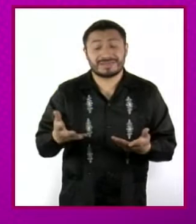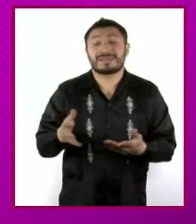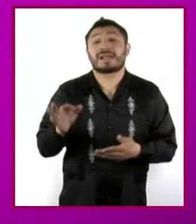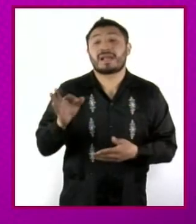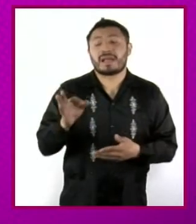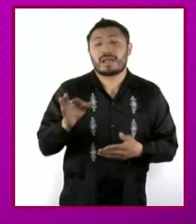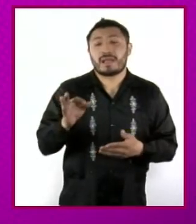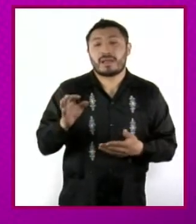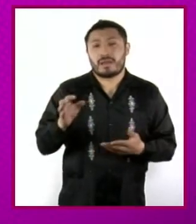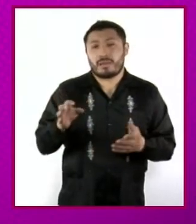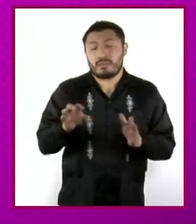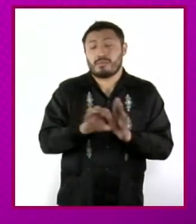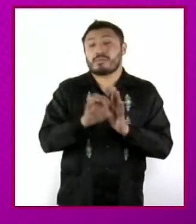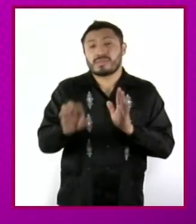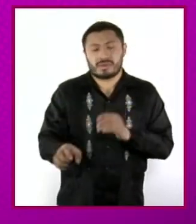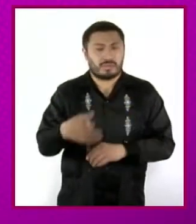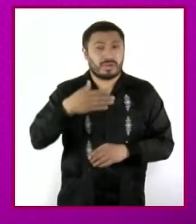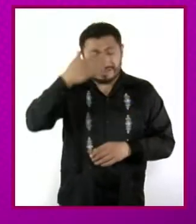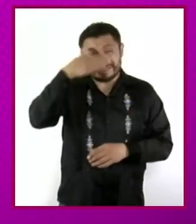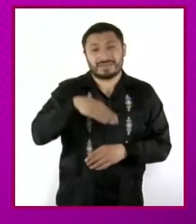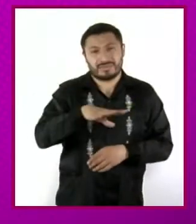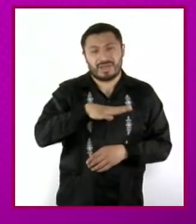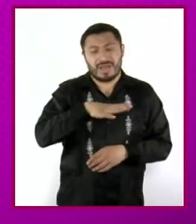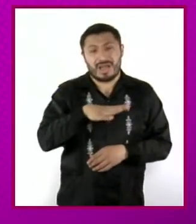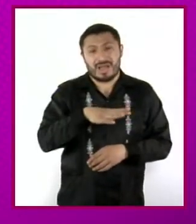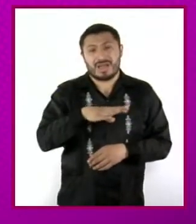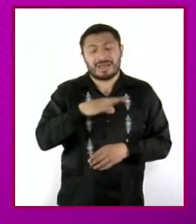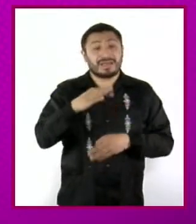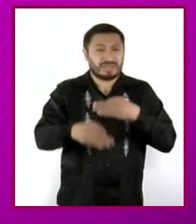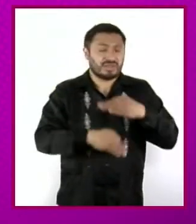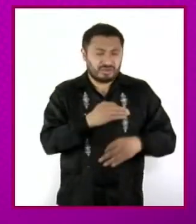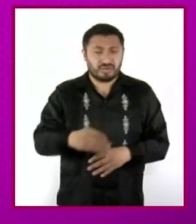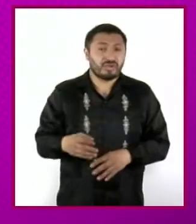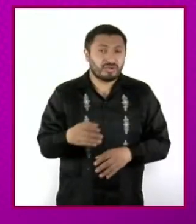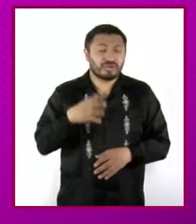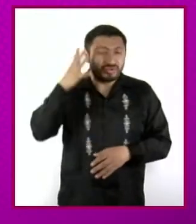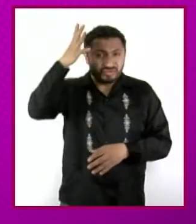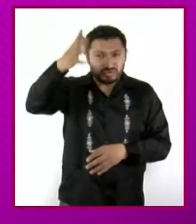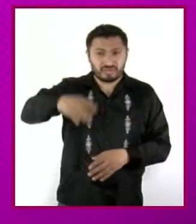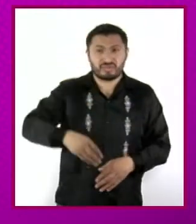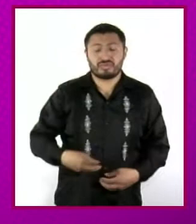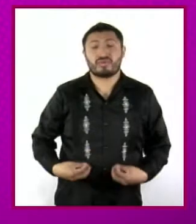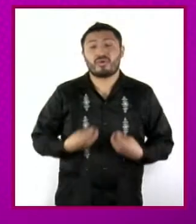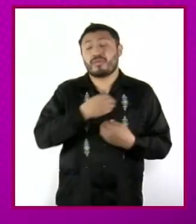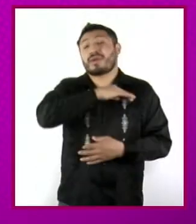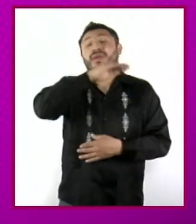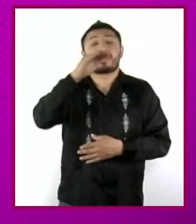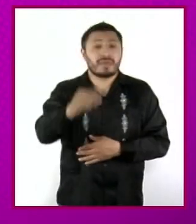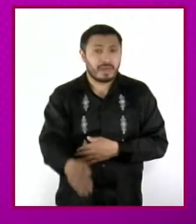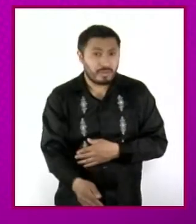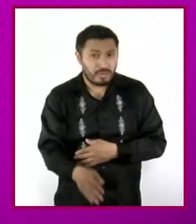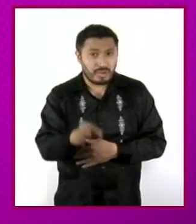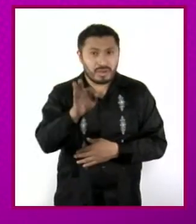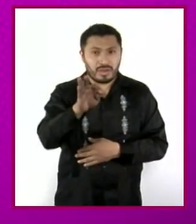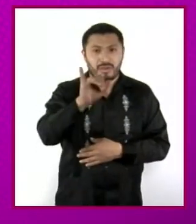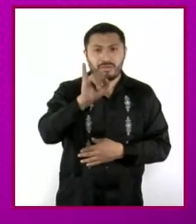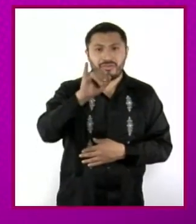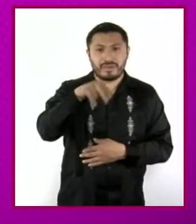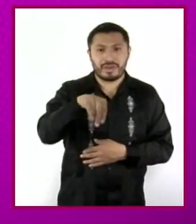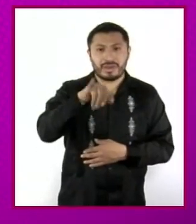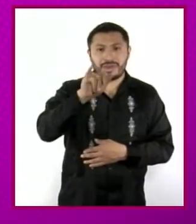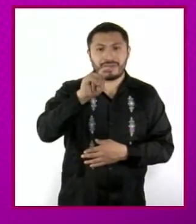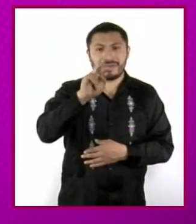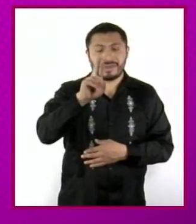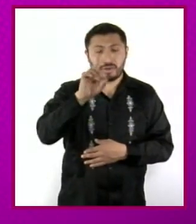sabemos que hay un fin, que somos finitos, de que un día nos vamos a morir, en